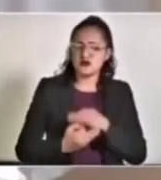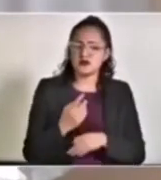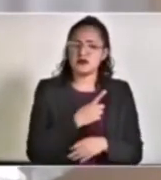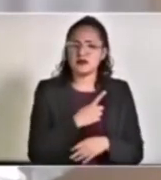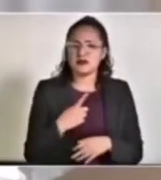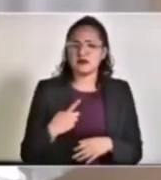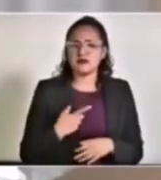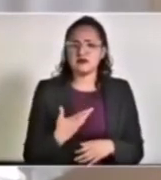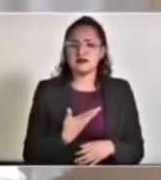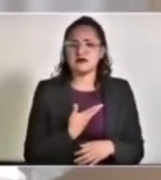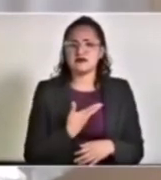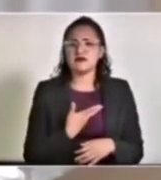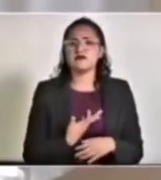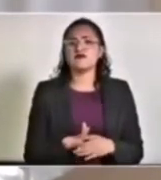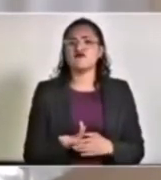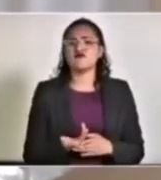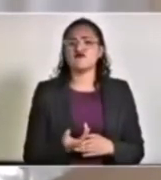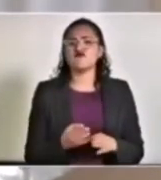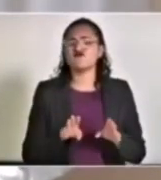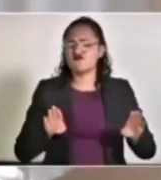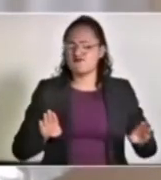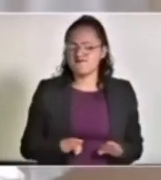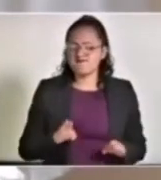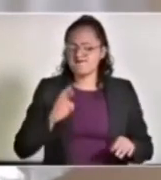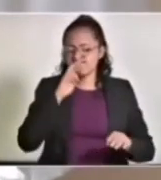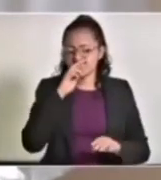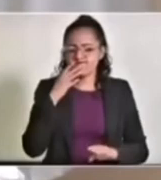un comportamiento responsable